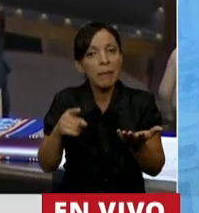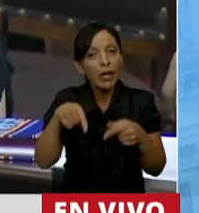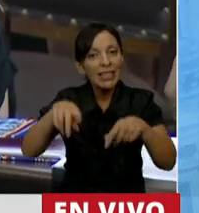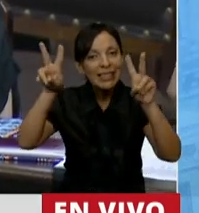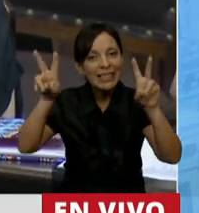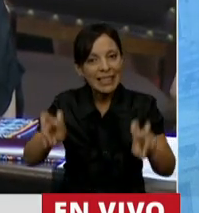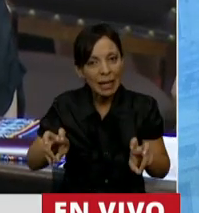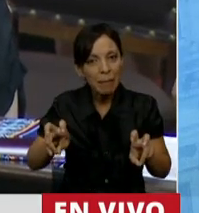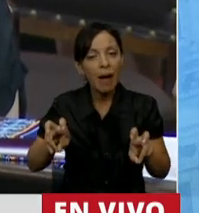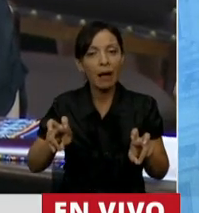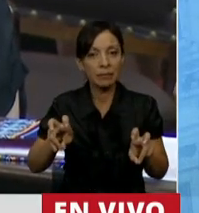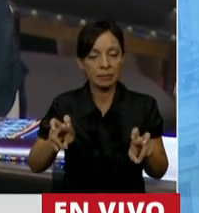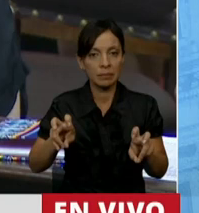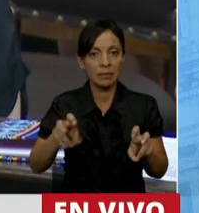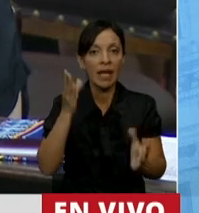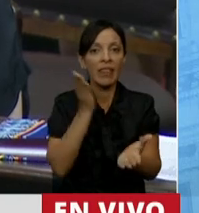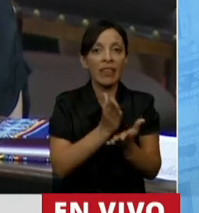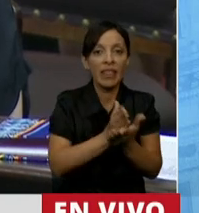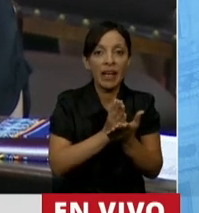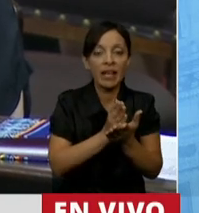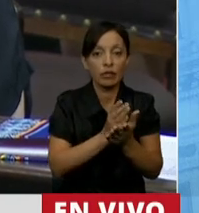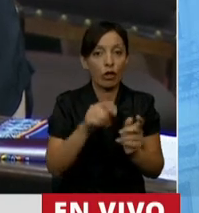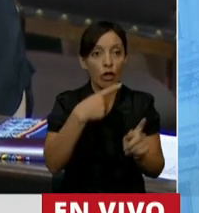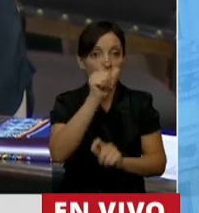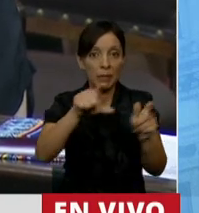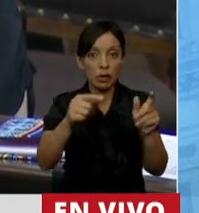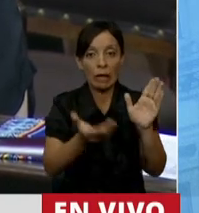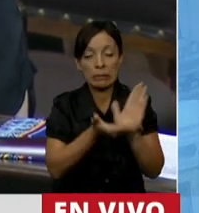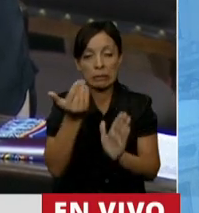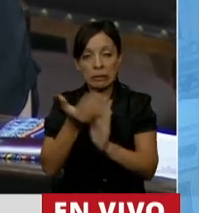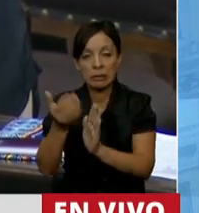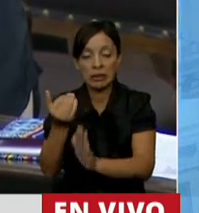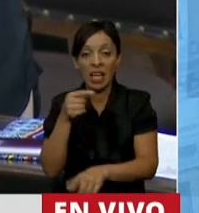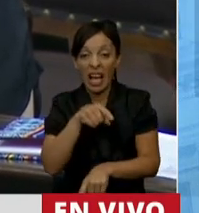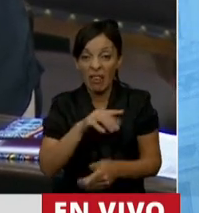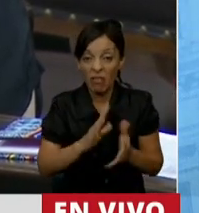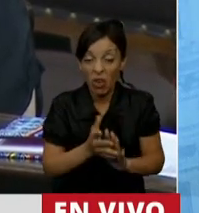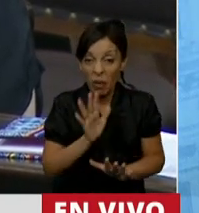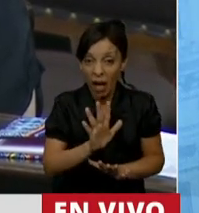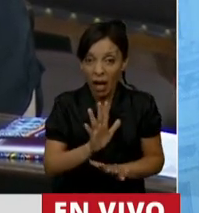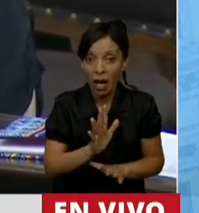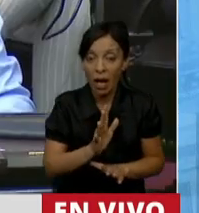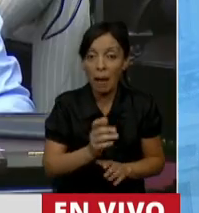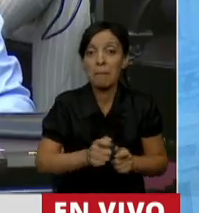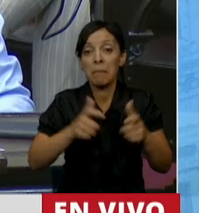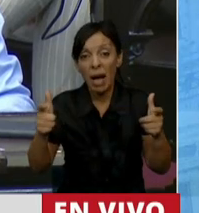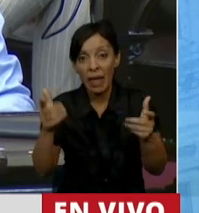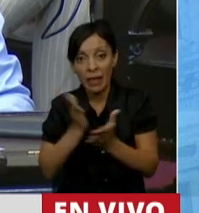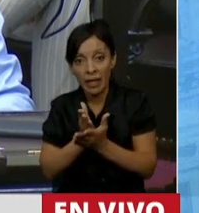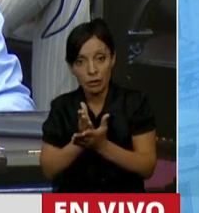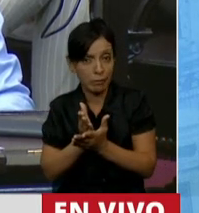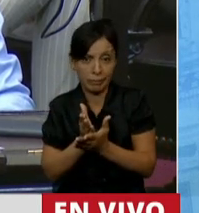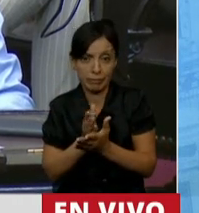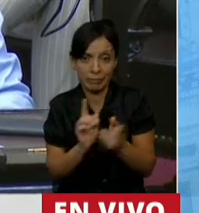caso, eliminando los derechos de otros, evidentemente no estamos logrando ampliaciones, sino